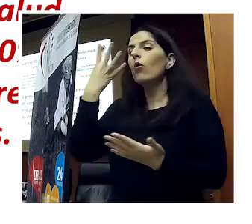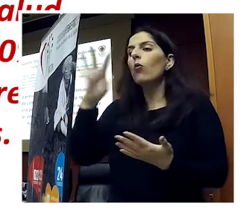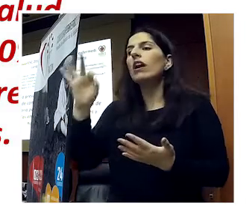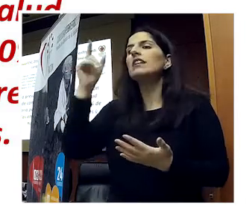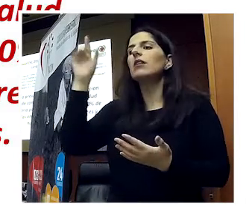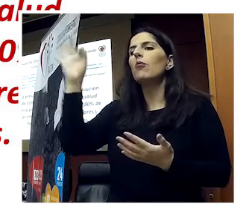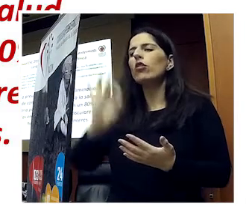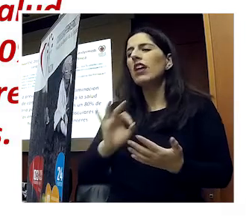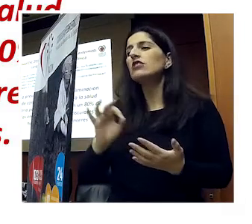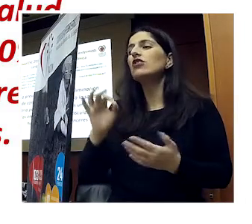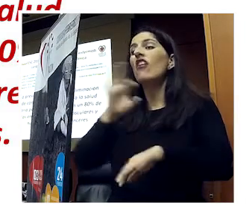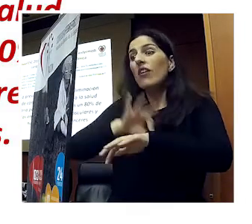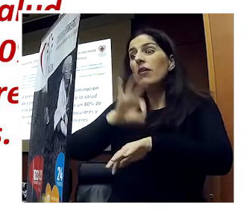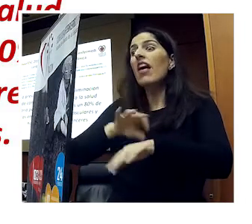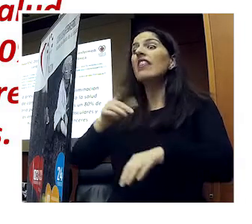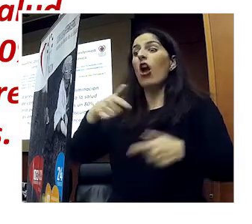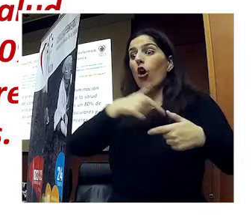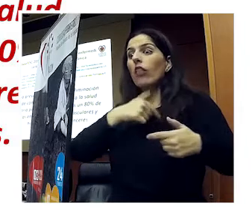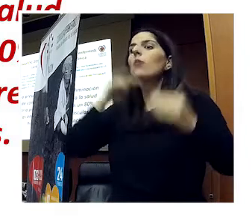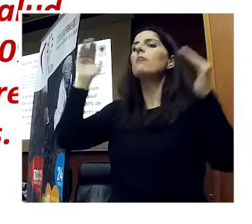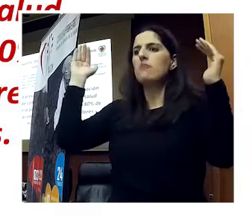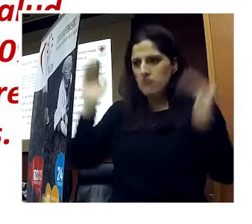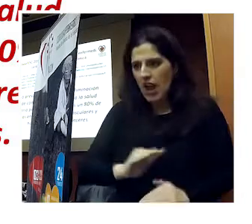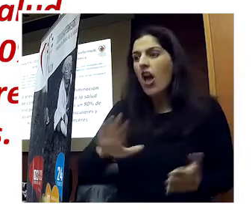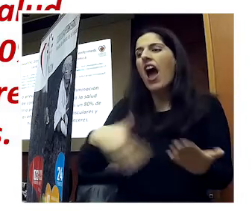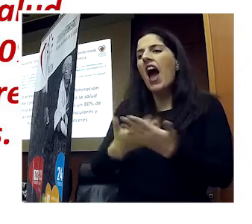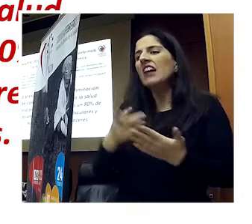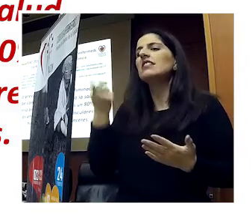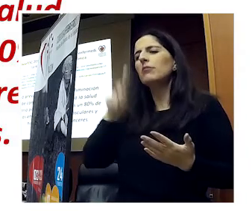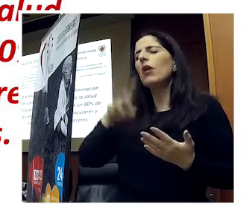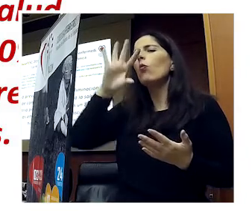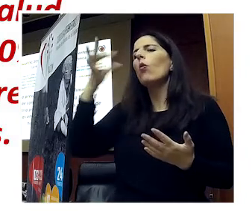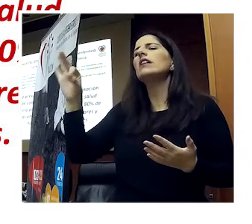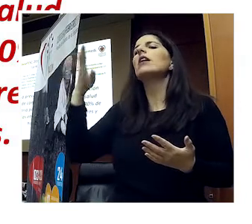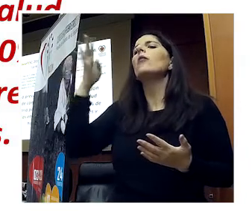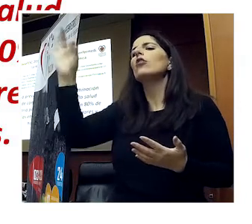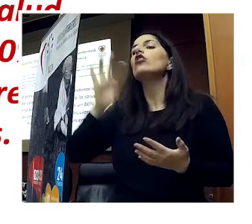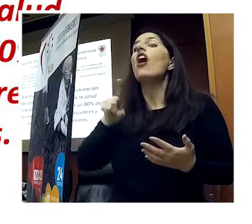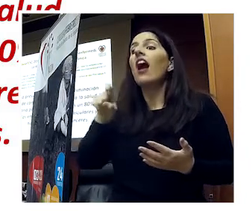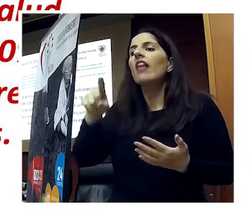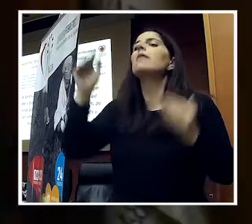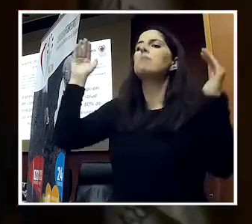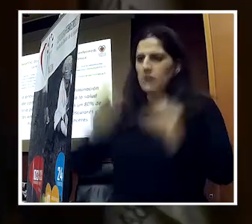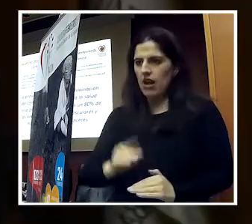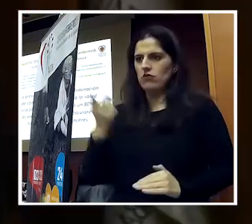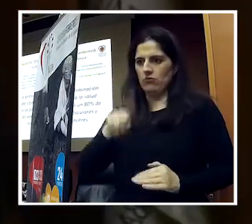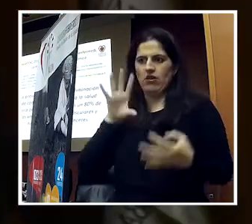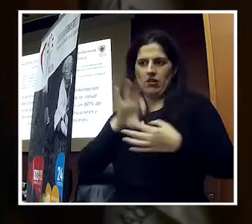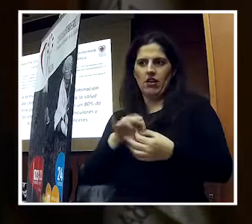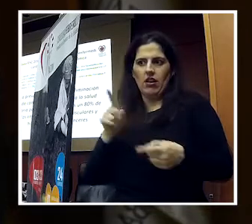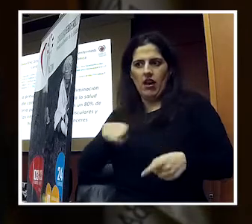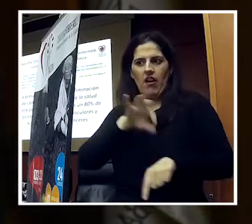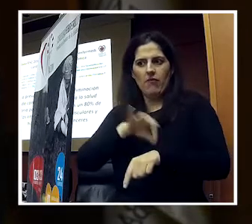un 80% de las enfermedades cardiovasculares, pero es que incluso hasta un 40% de los cánceres. Entonces estamos hablando de una medida